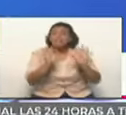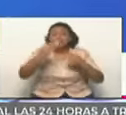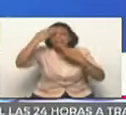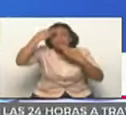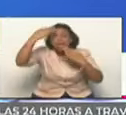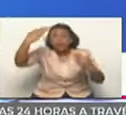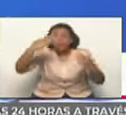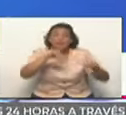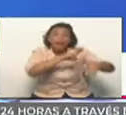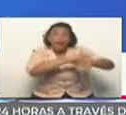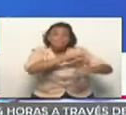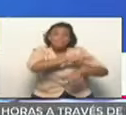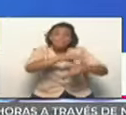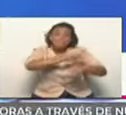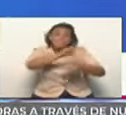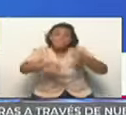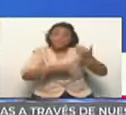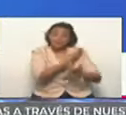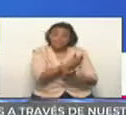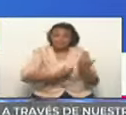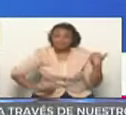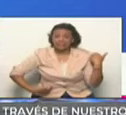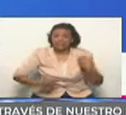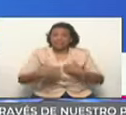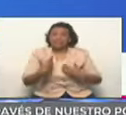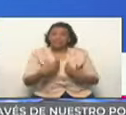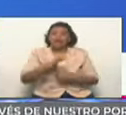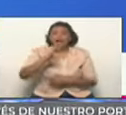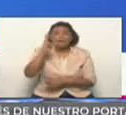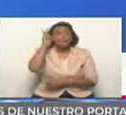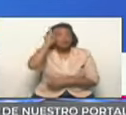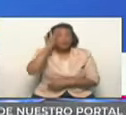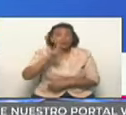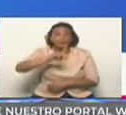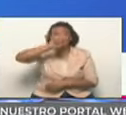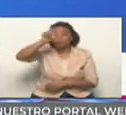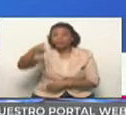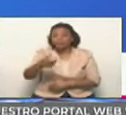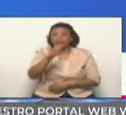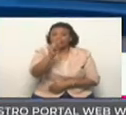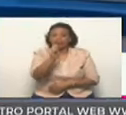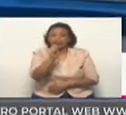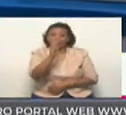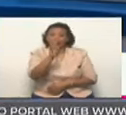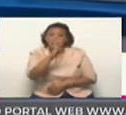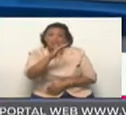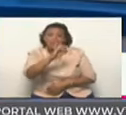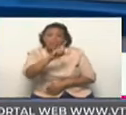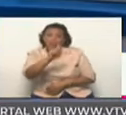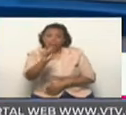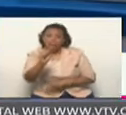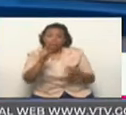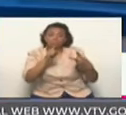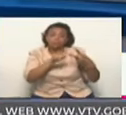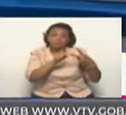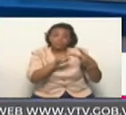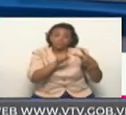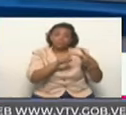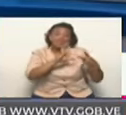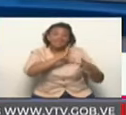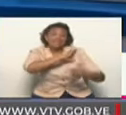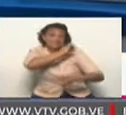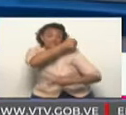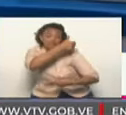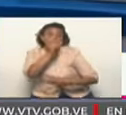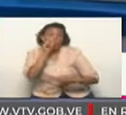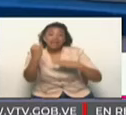la vicepresidenta de Ciencias, ministra, profesora Gabriela Jiménez, el director